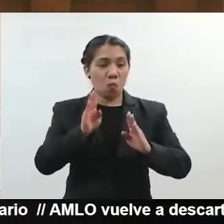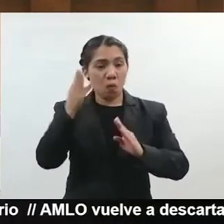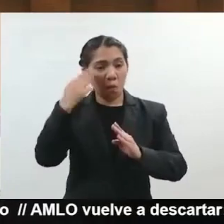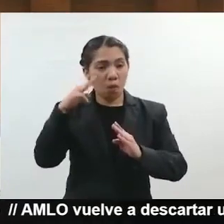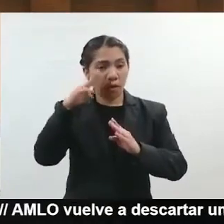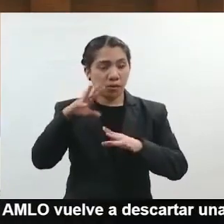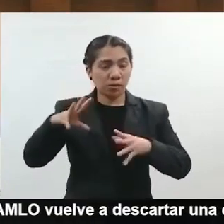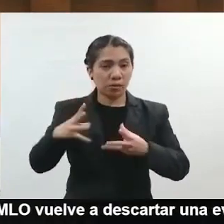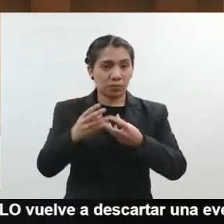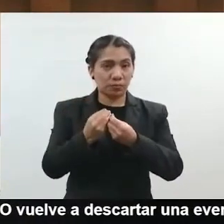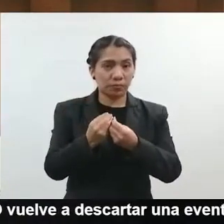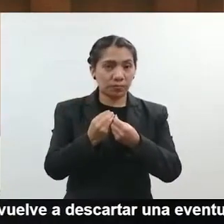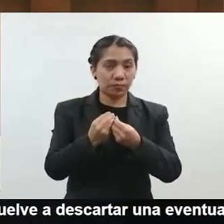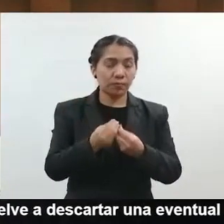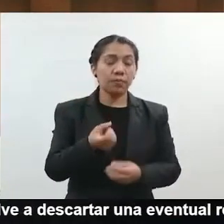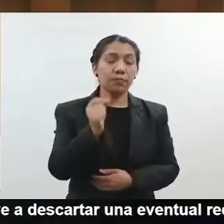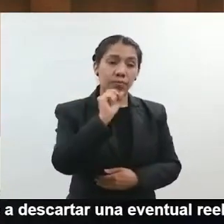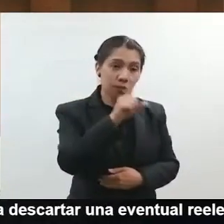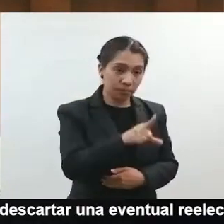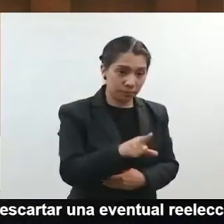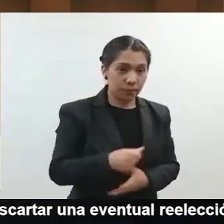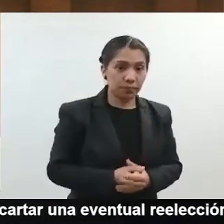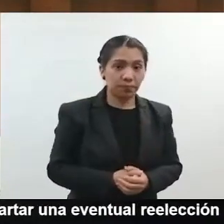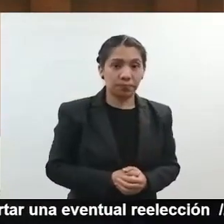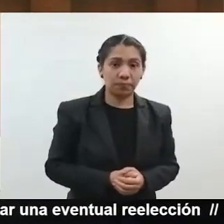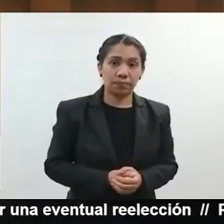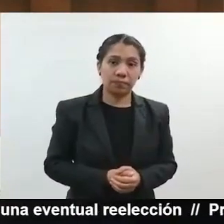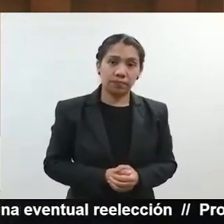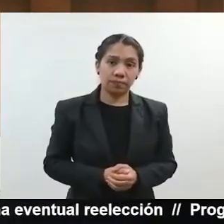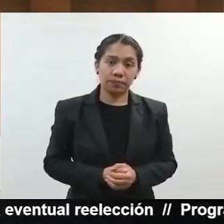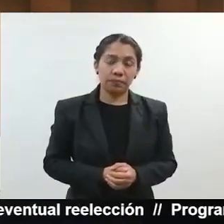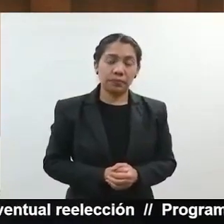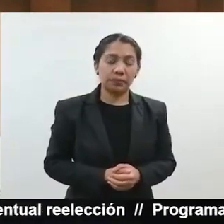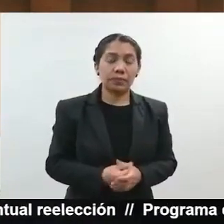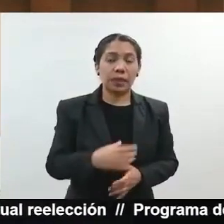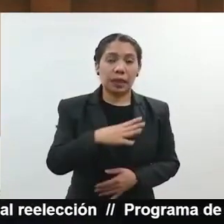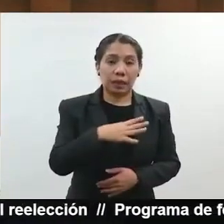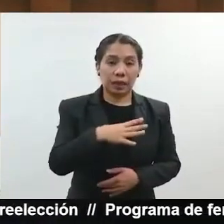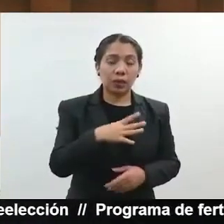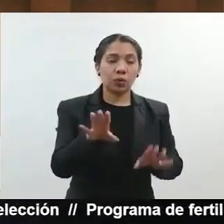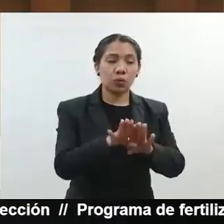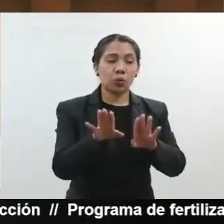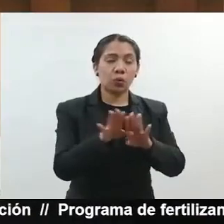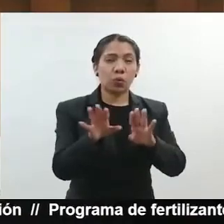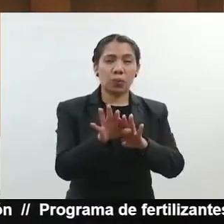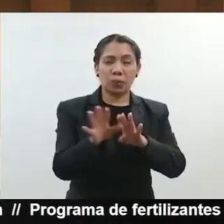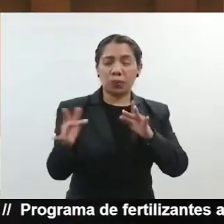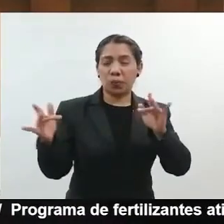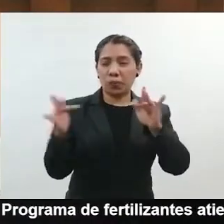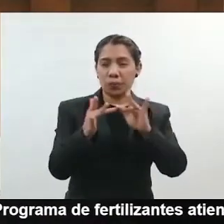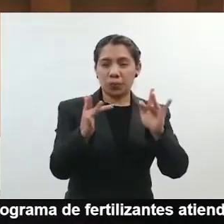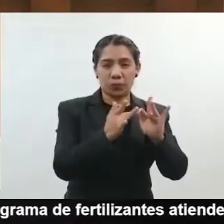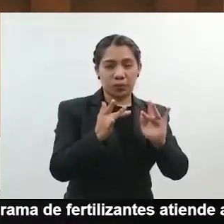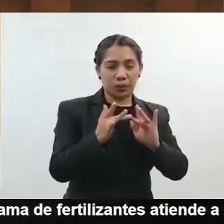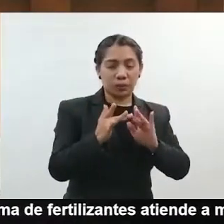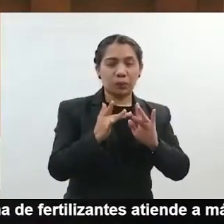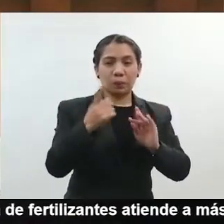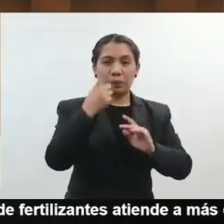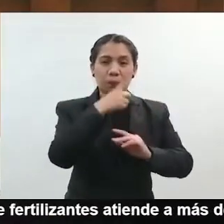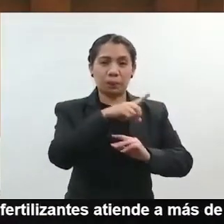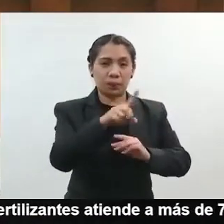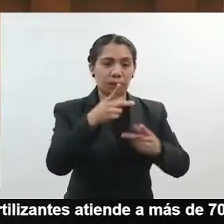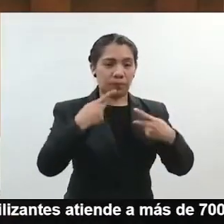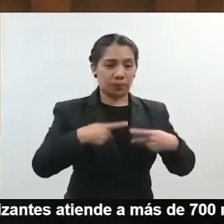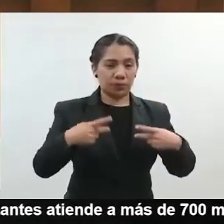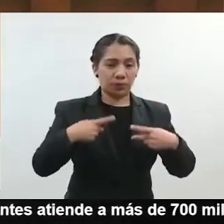También hay conversaciones que se refieren a la relación entre la organización criminal Guerreros Unidos y una persona que